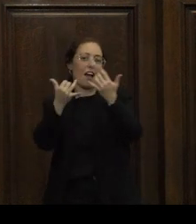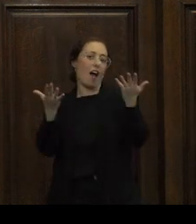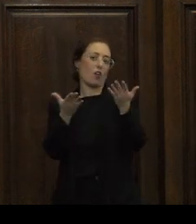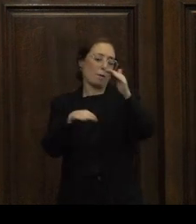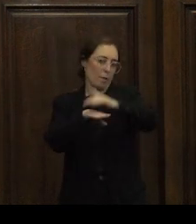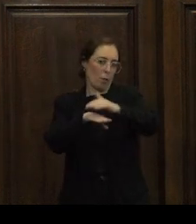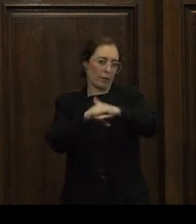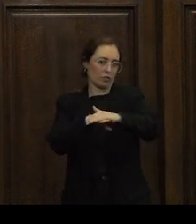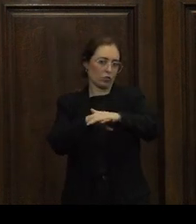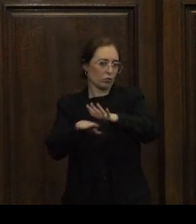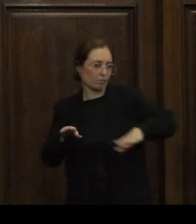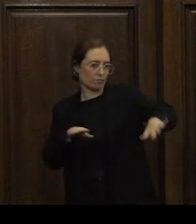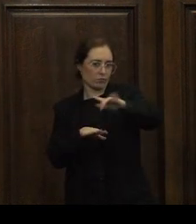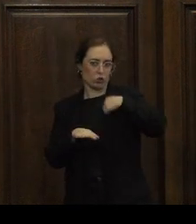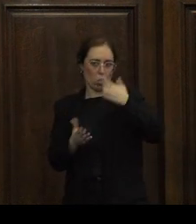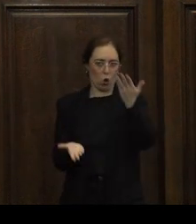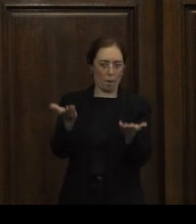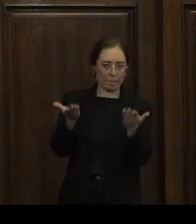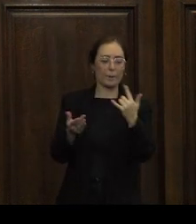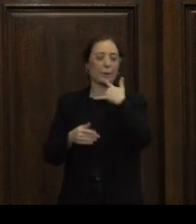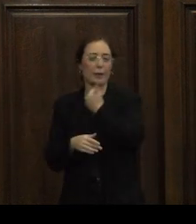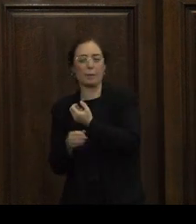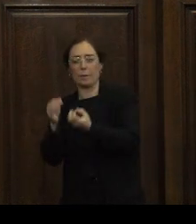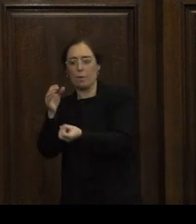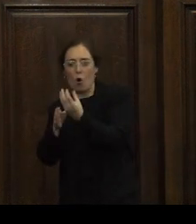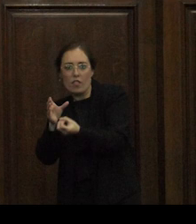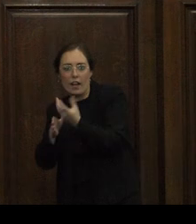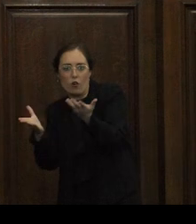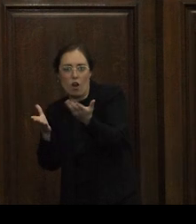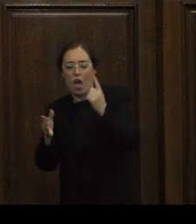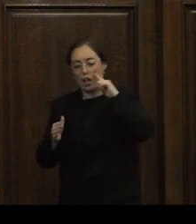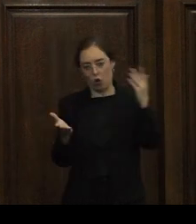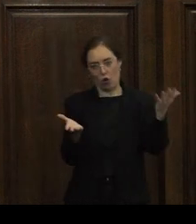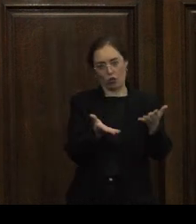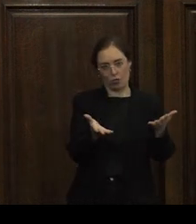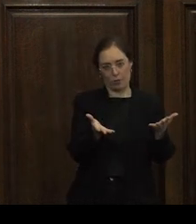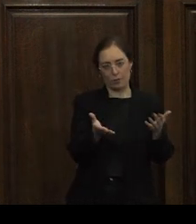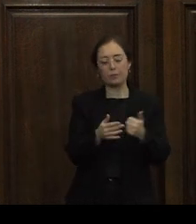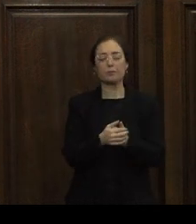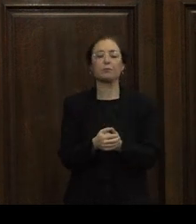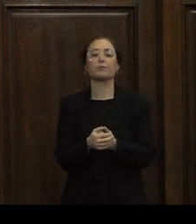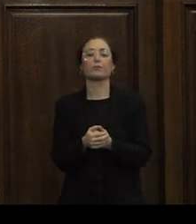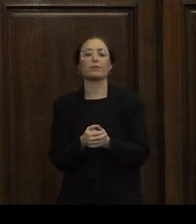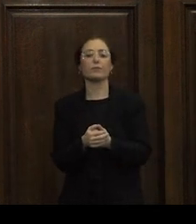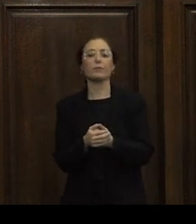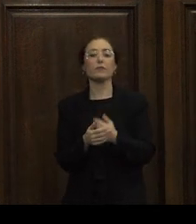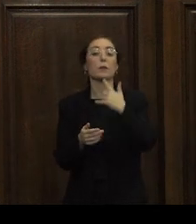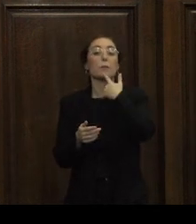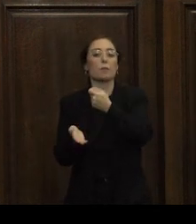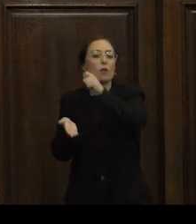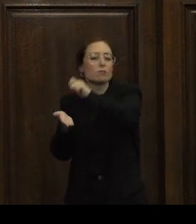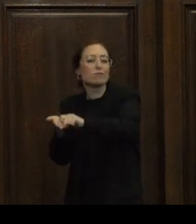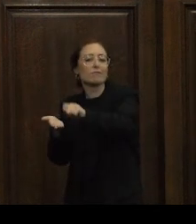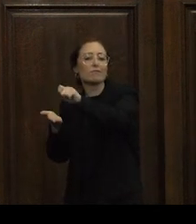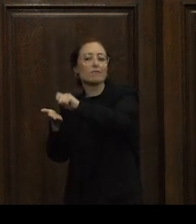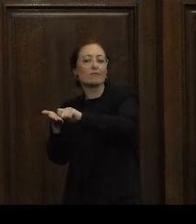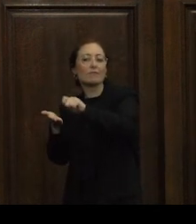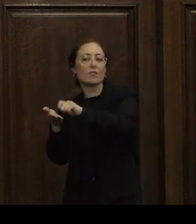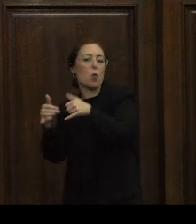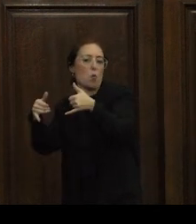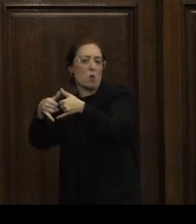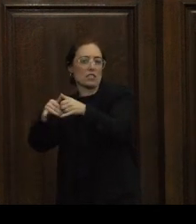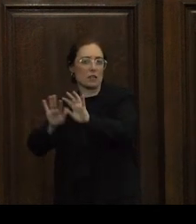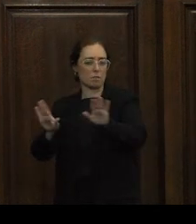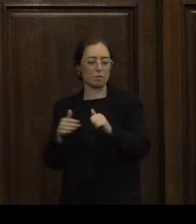dos momentos históricos que estoy comparando, moderno por un lado y contemporáneo por otro lado. Las cartas y los mensajes por WhatsApp, ¿no?